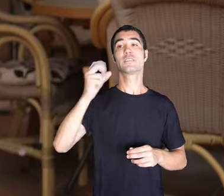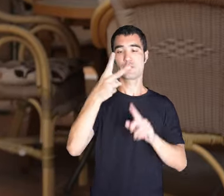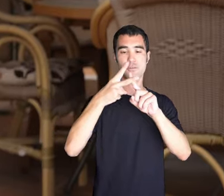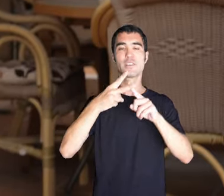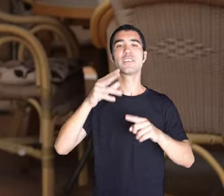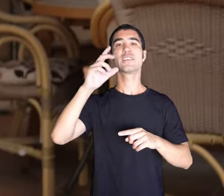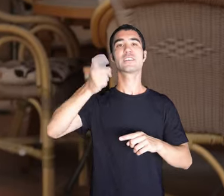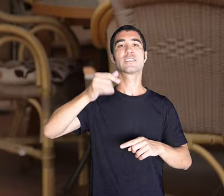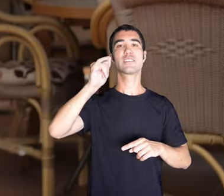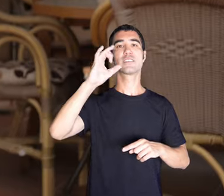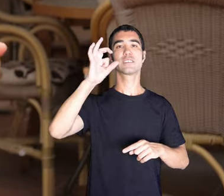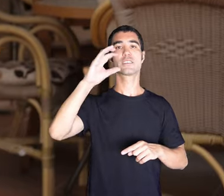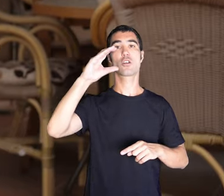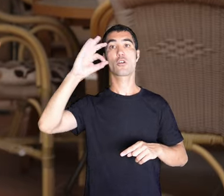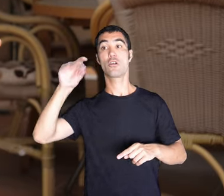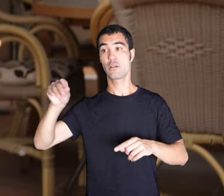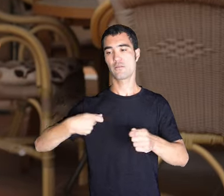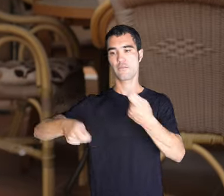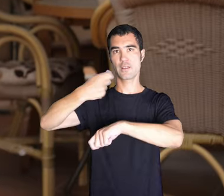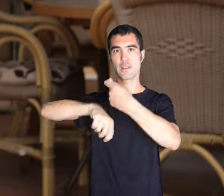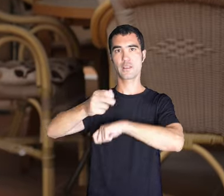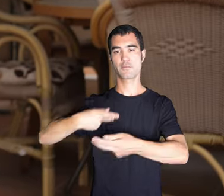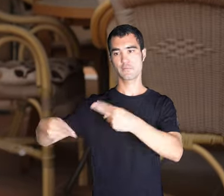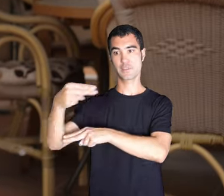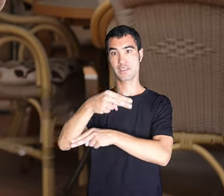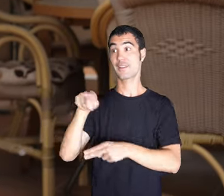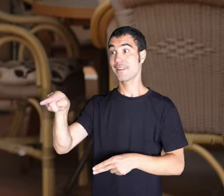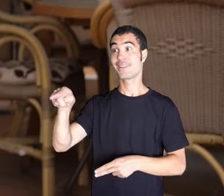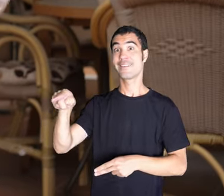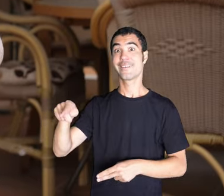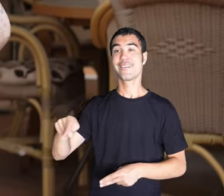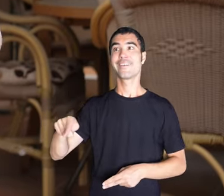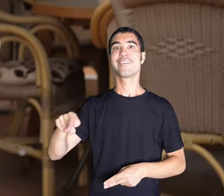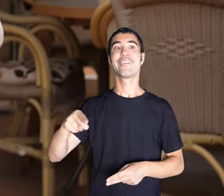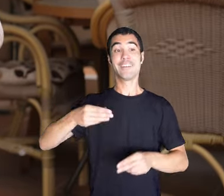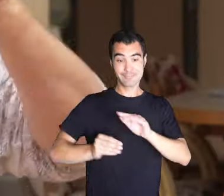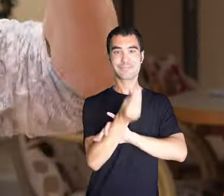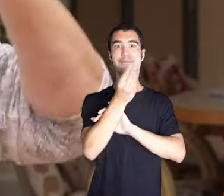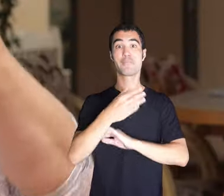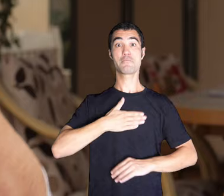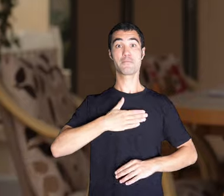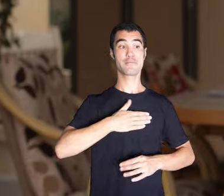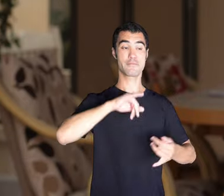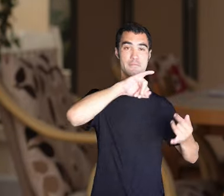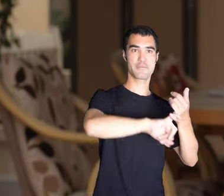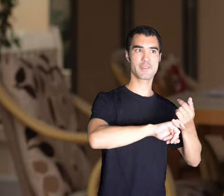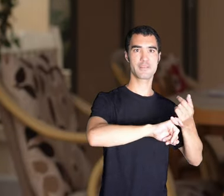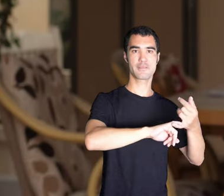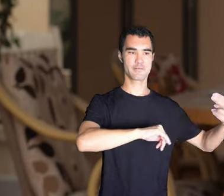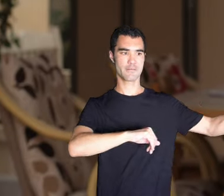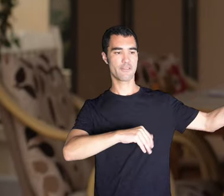pescado, que nació y él lo supo cuando volvió en el